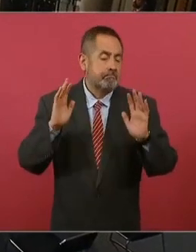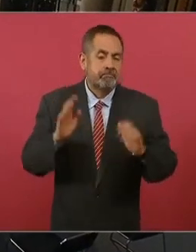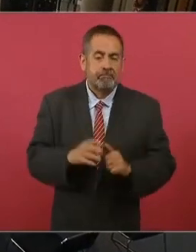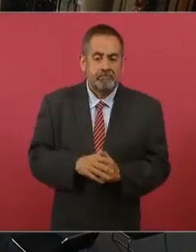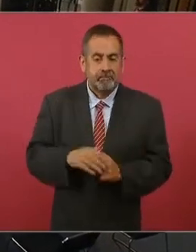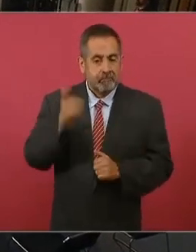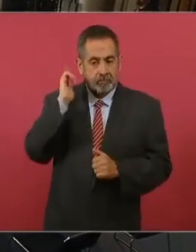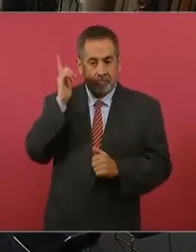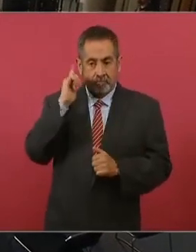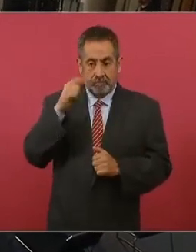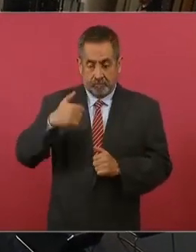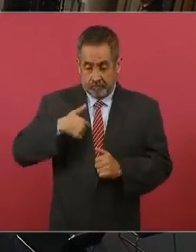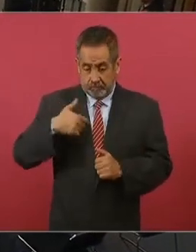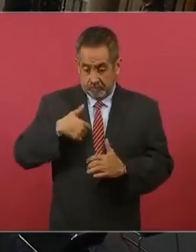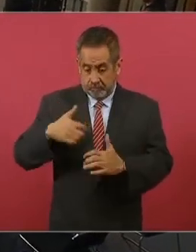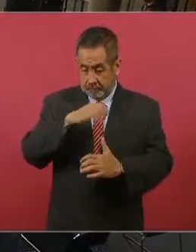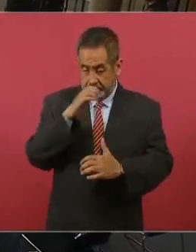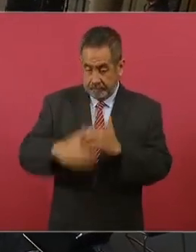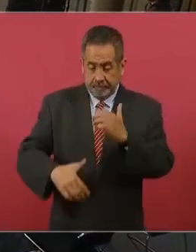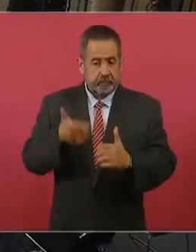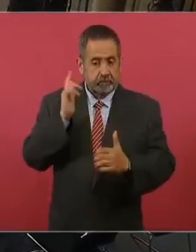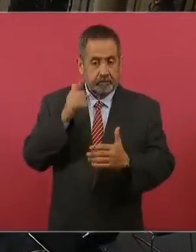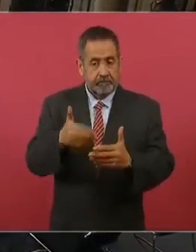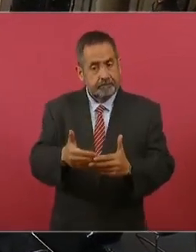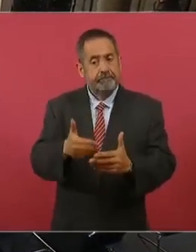se resuelvan antes de que terminemos,